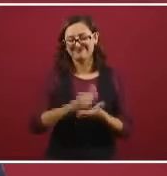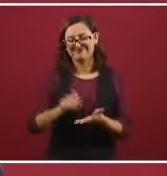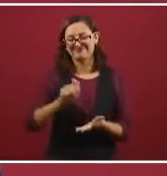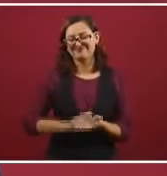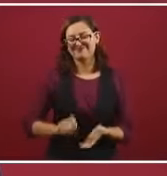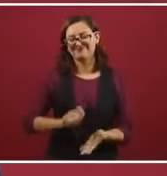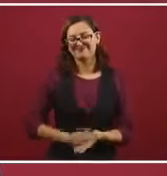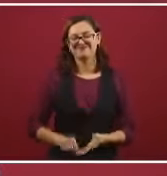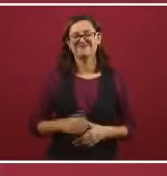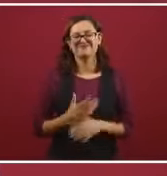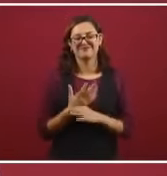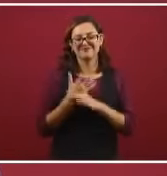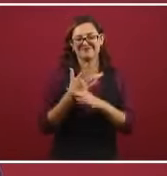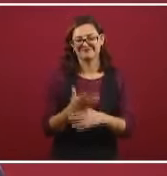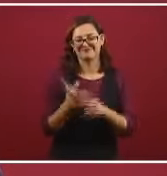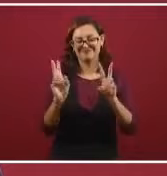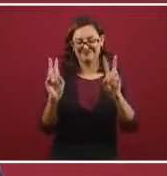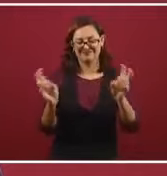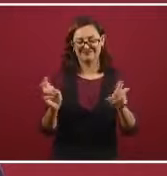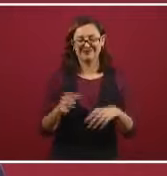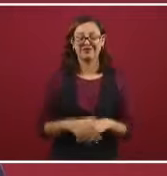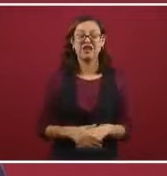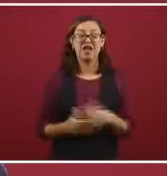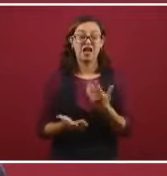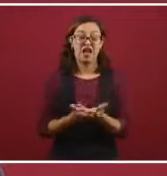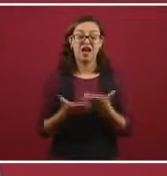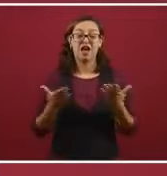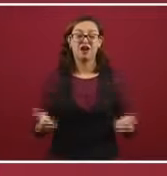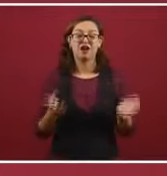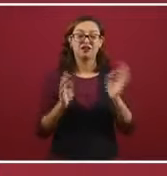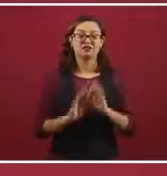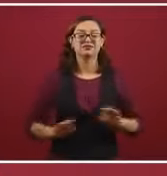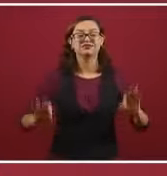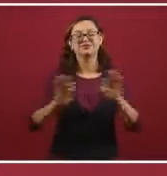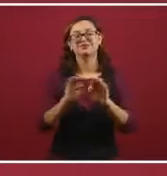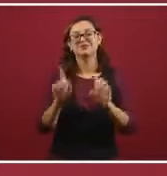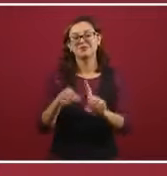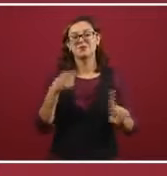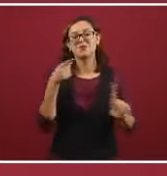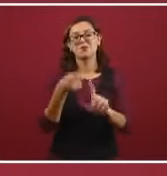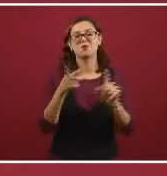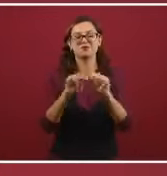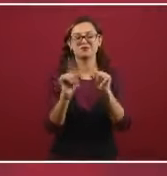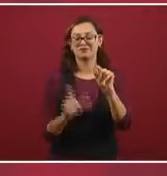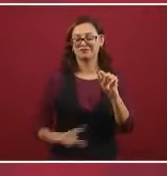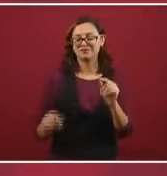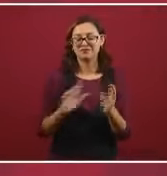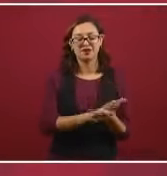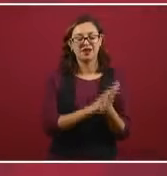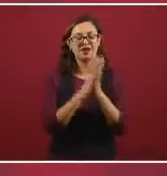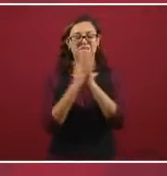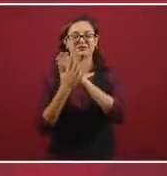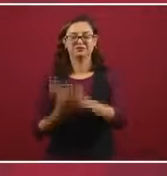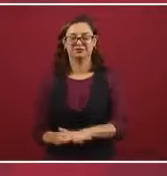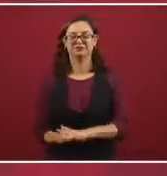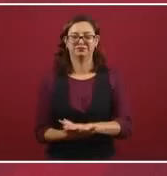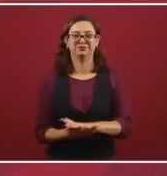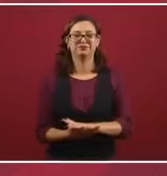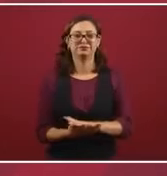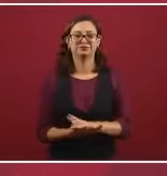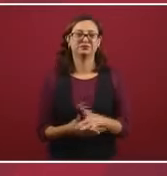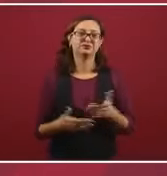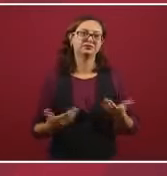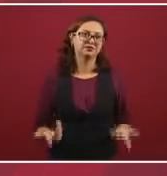Lo importante es la transformación, el que no caigamos en